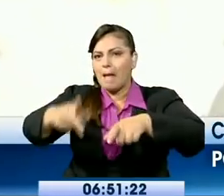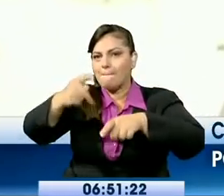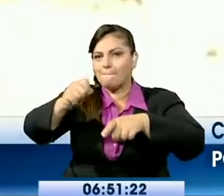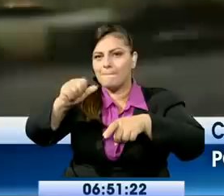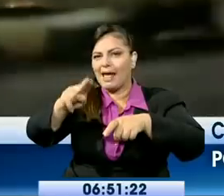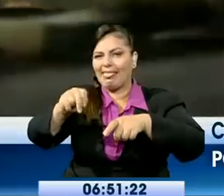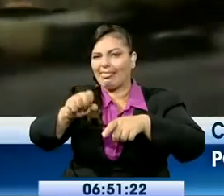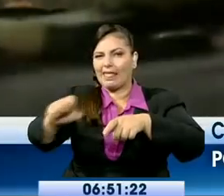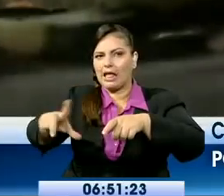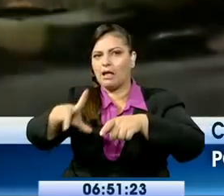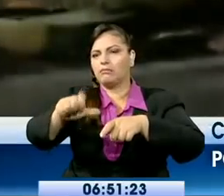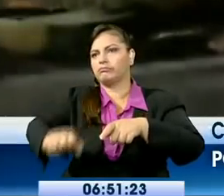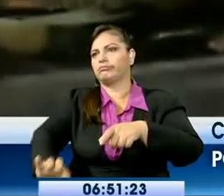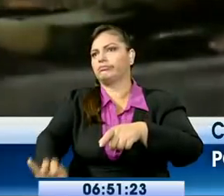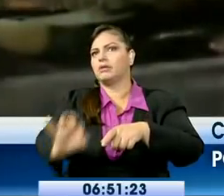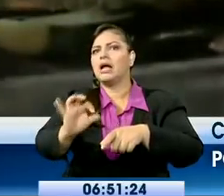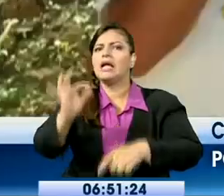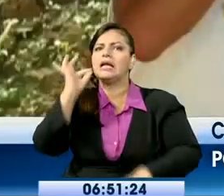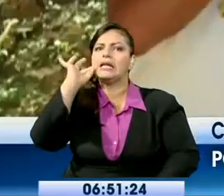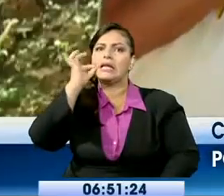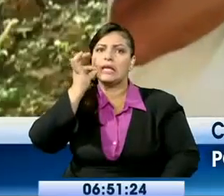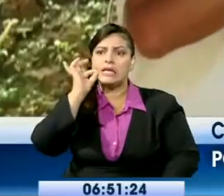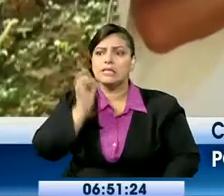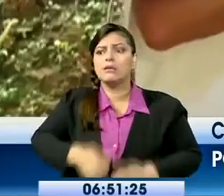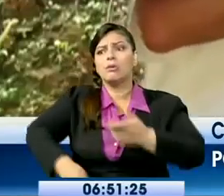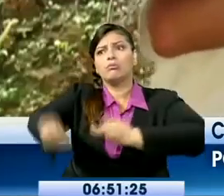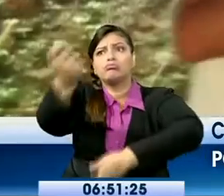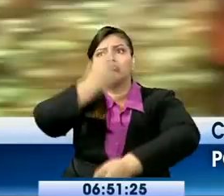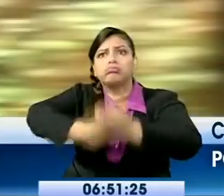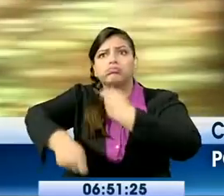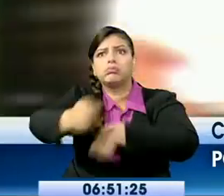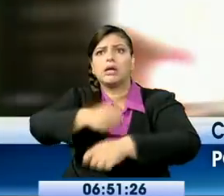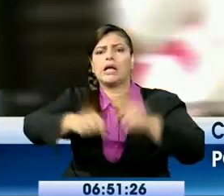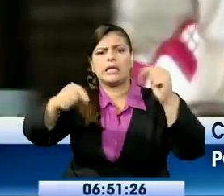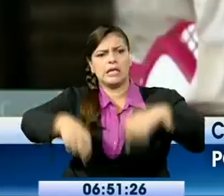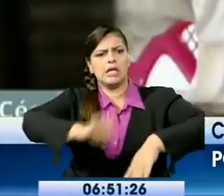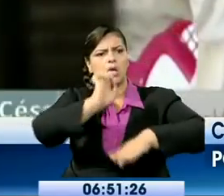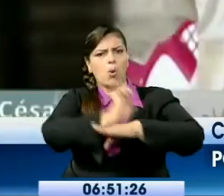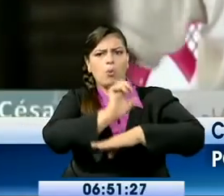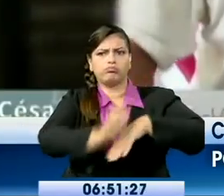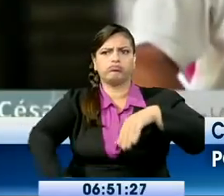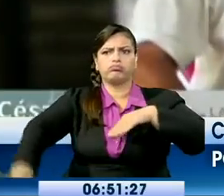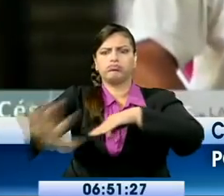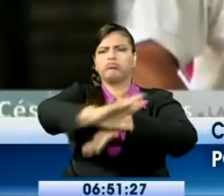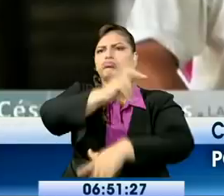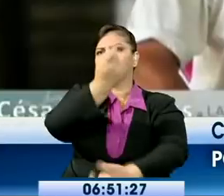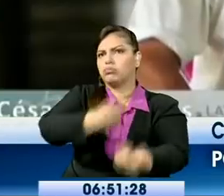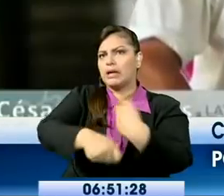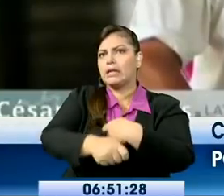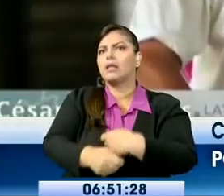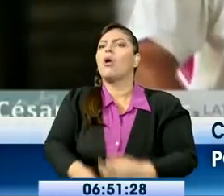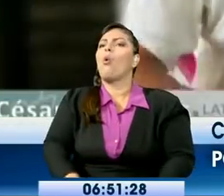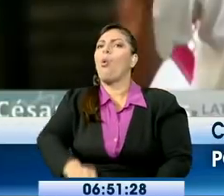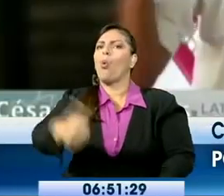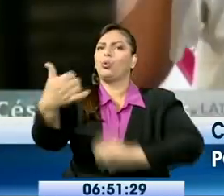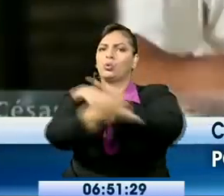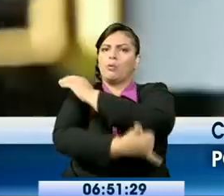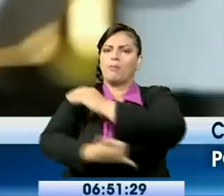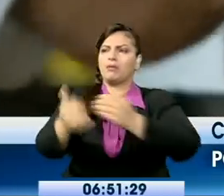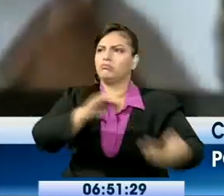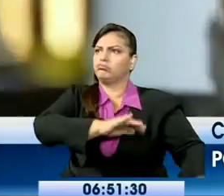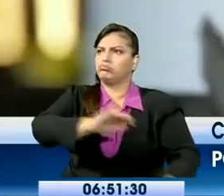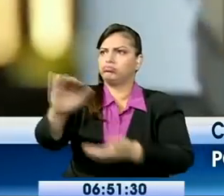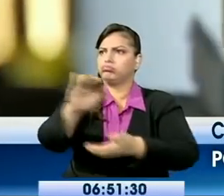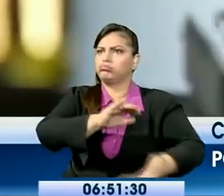es degustada no solo a nivel nacional, a nivel mundial también. El proceso de la panela es bien chichadito, el jugo, allá bien